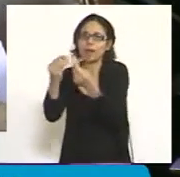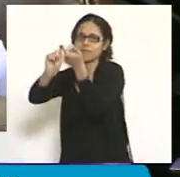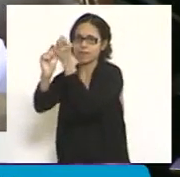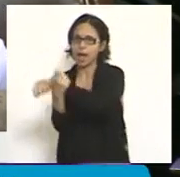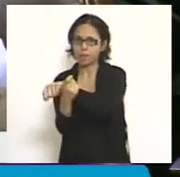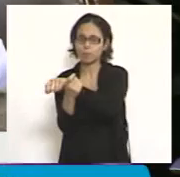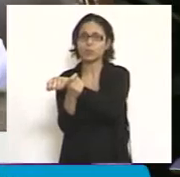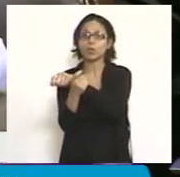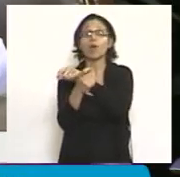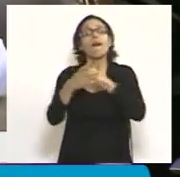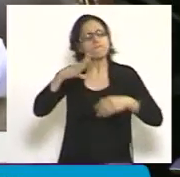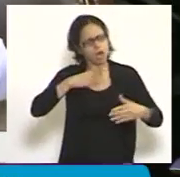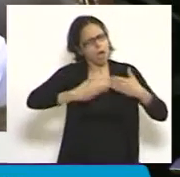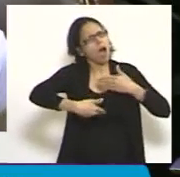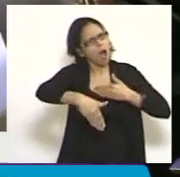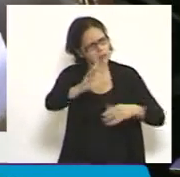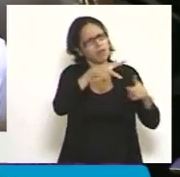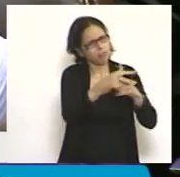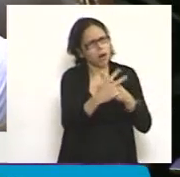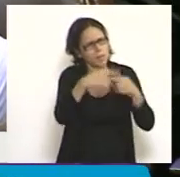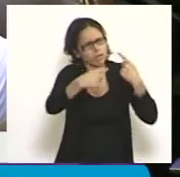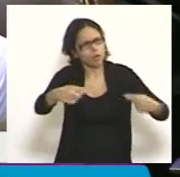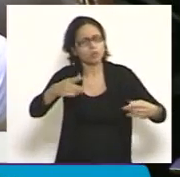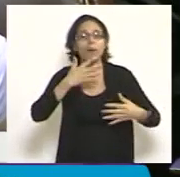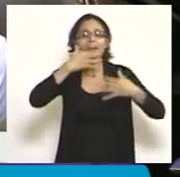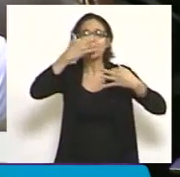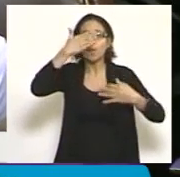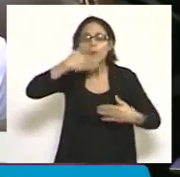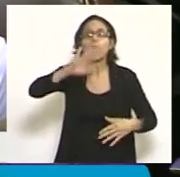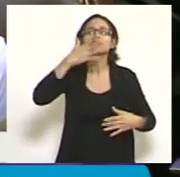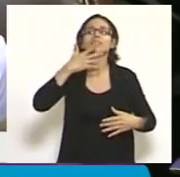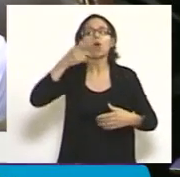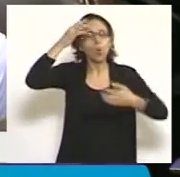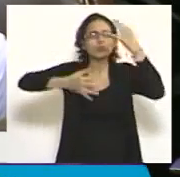asegurar que la justicia real llegue al